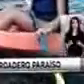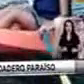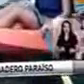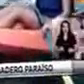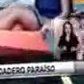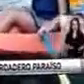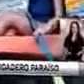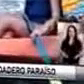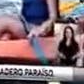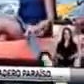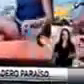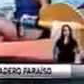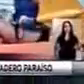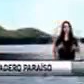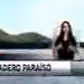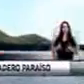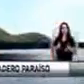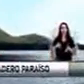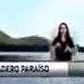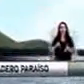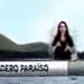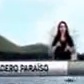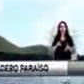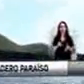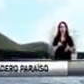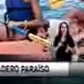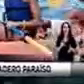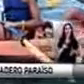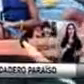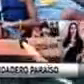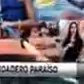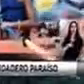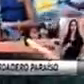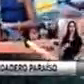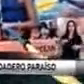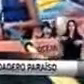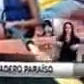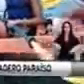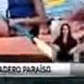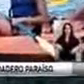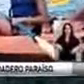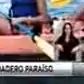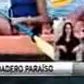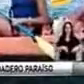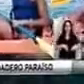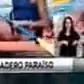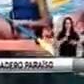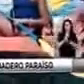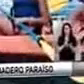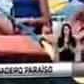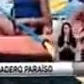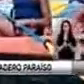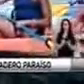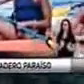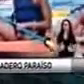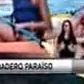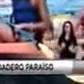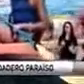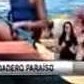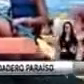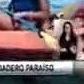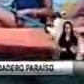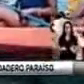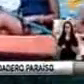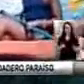canal Luis Peña. Estamos entre la isla Culebra y la isla Luis Peña. Este lugar es bien especial porque aquí se une